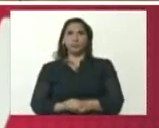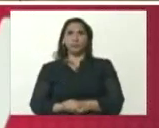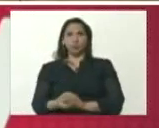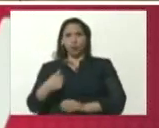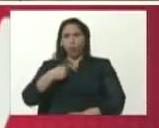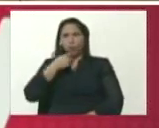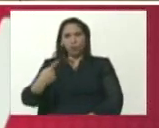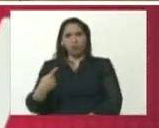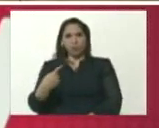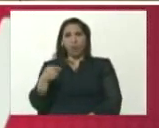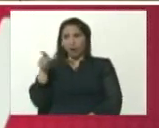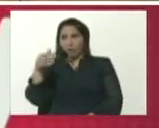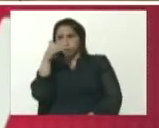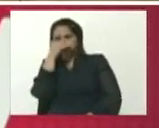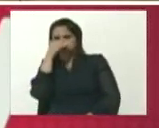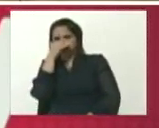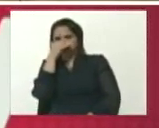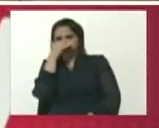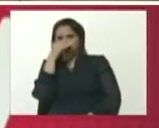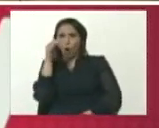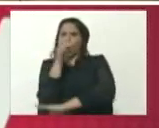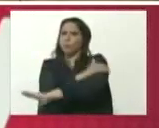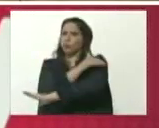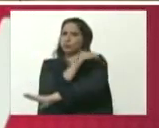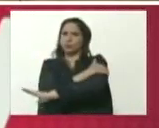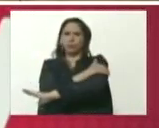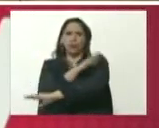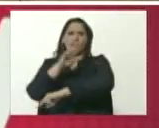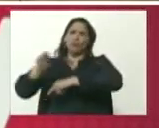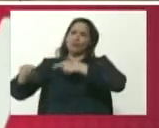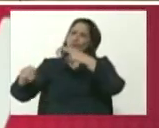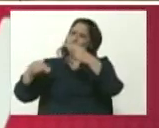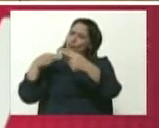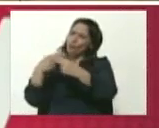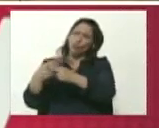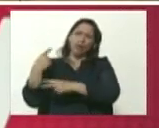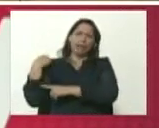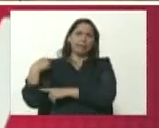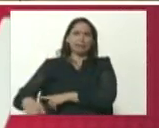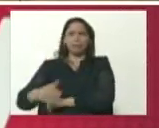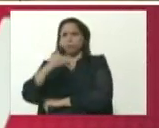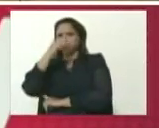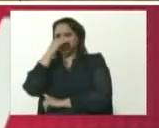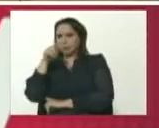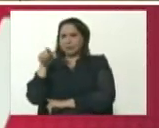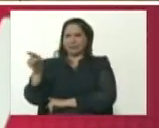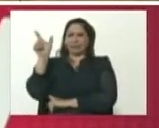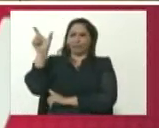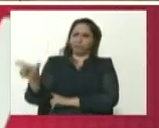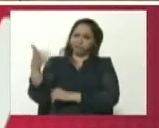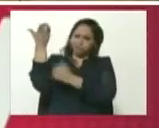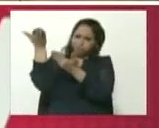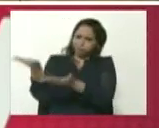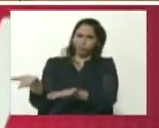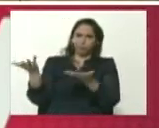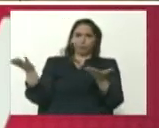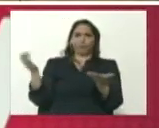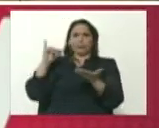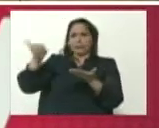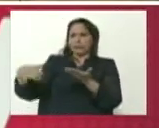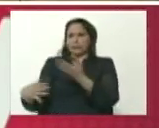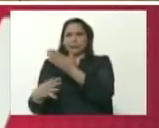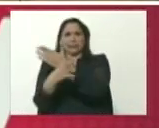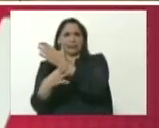es un bandido. La oposición nunca había tenido a un bandido de esta calaña que hoy tiene como